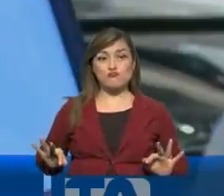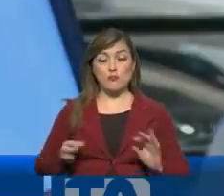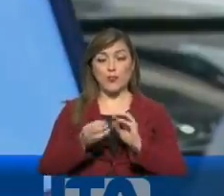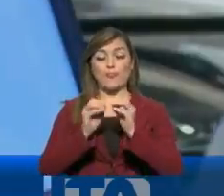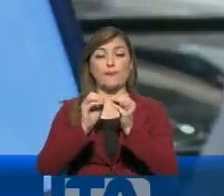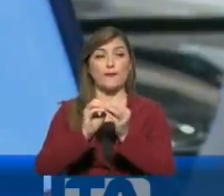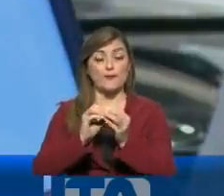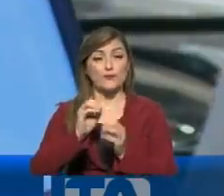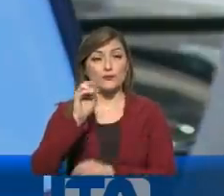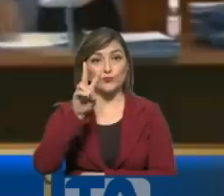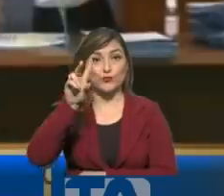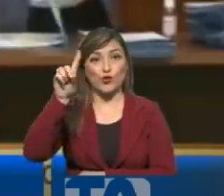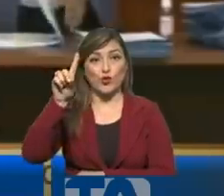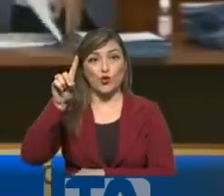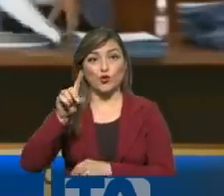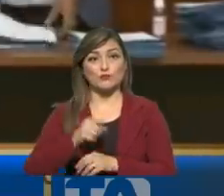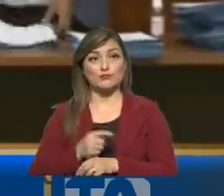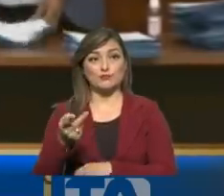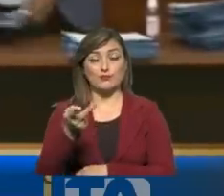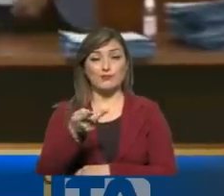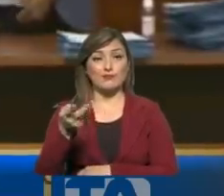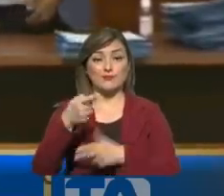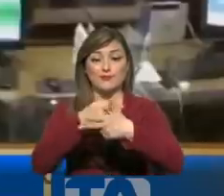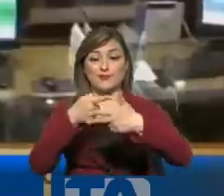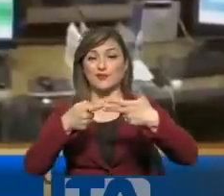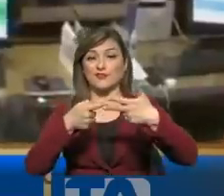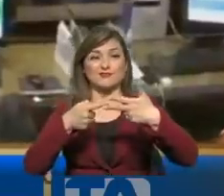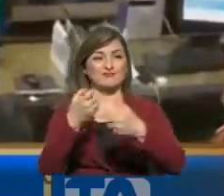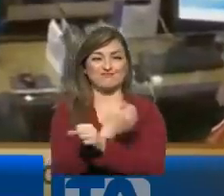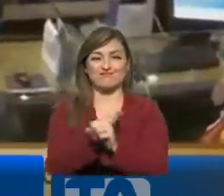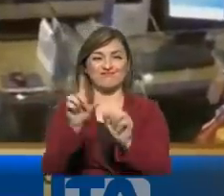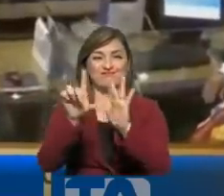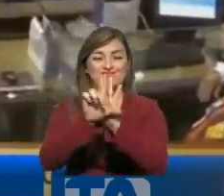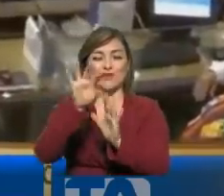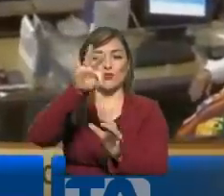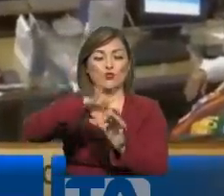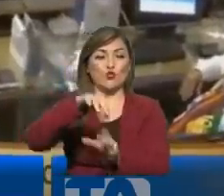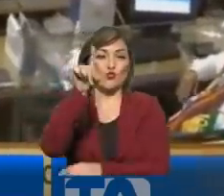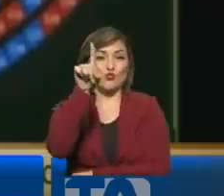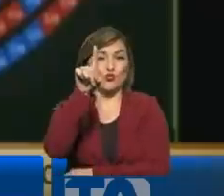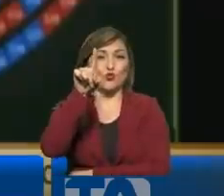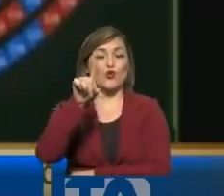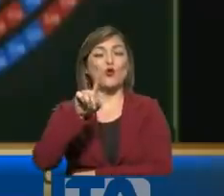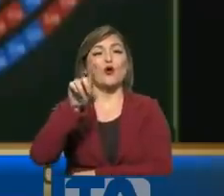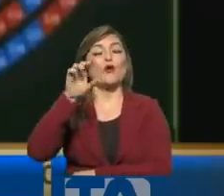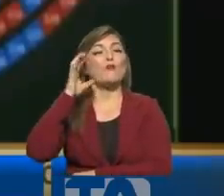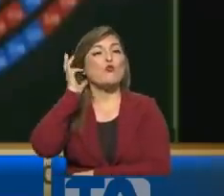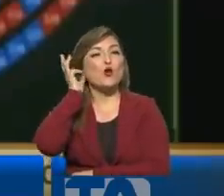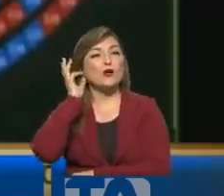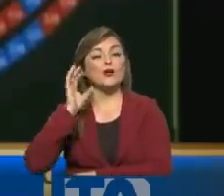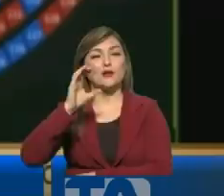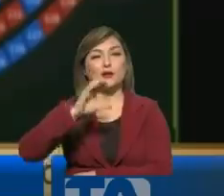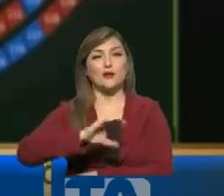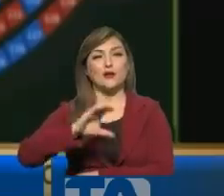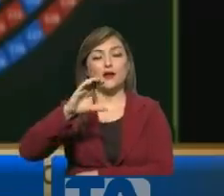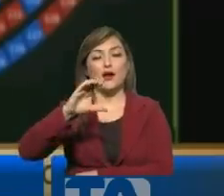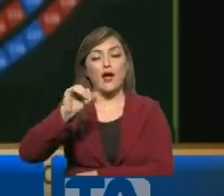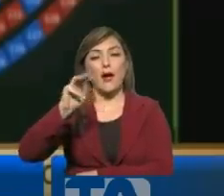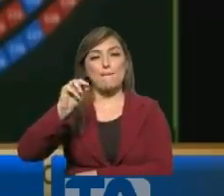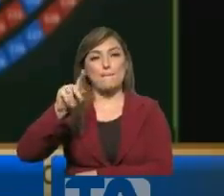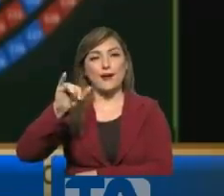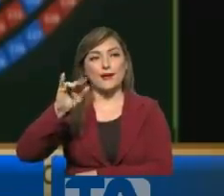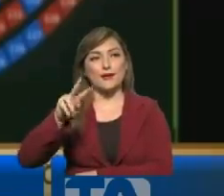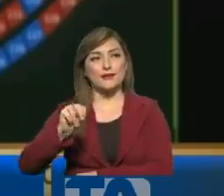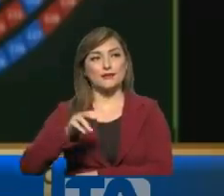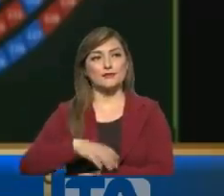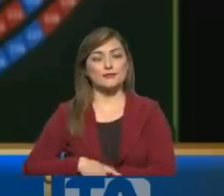movimiento Creo mocionó a una terna, algo imposible por ley. Por eso se votó únicamente por Rina Campaín. Negativos 92. No